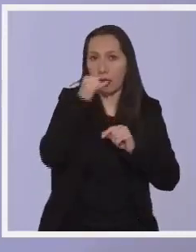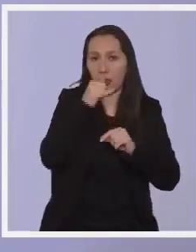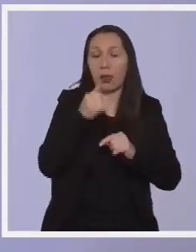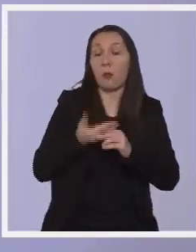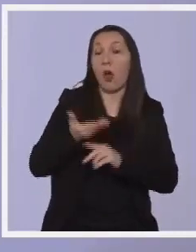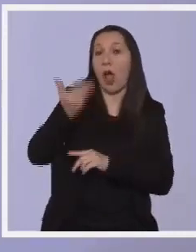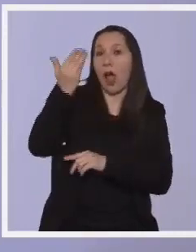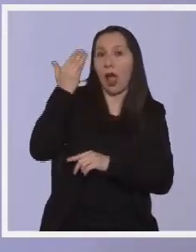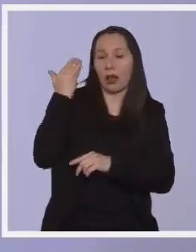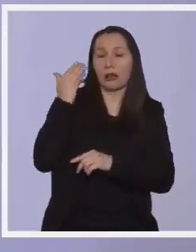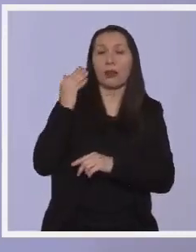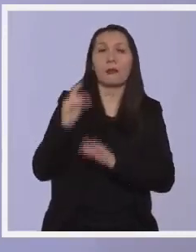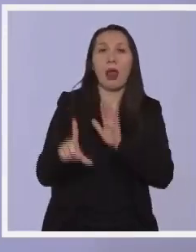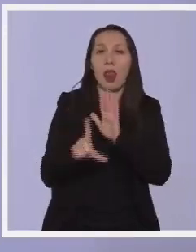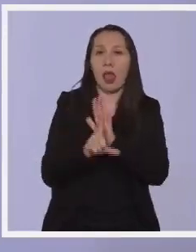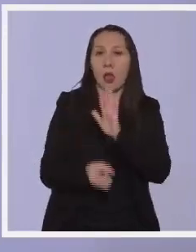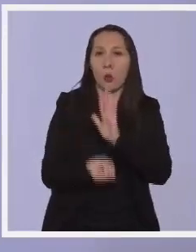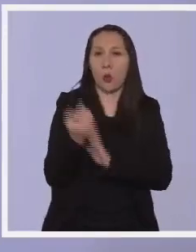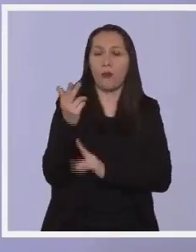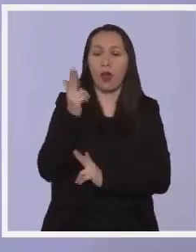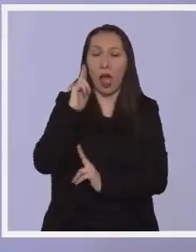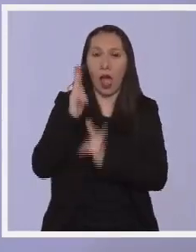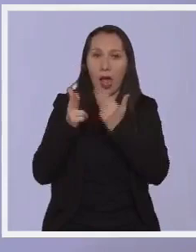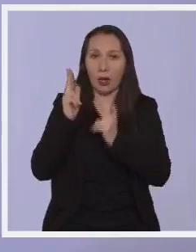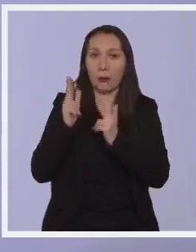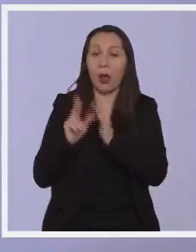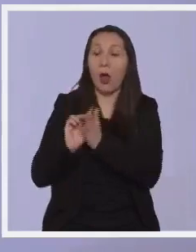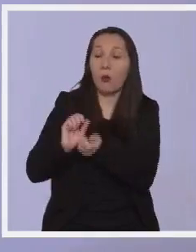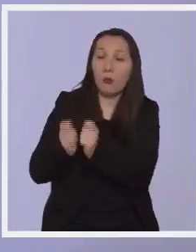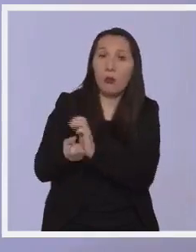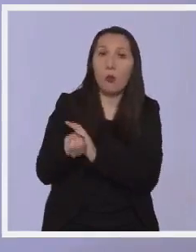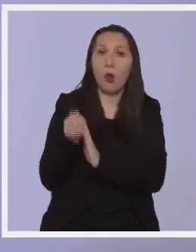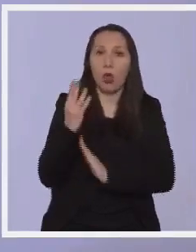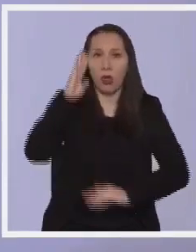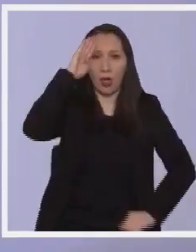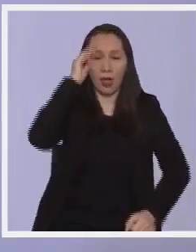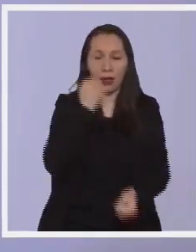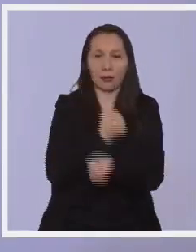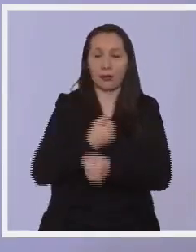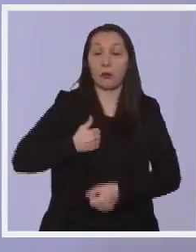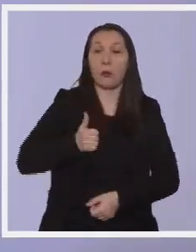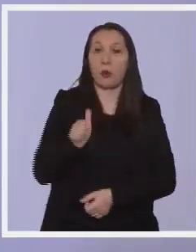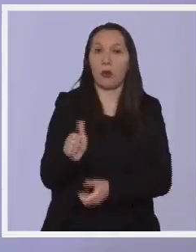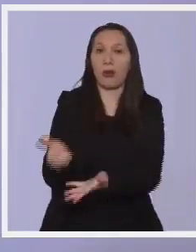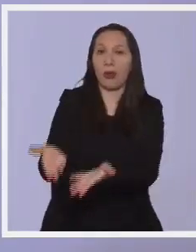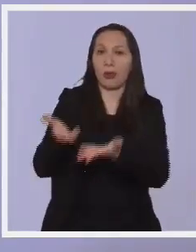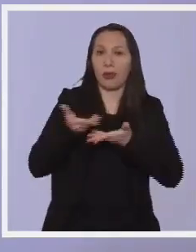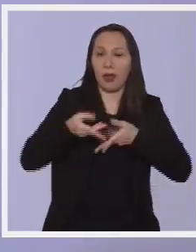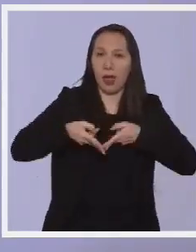anterior: la nueva legislación de armas, la ley de modernización de las policías, que nos da más